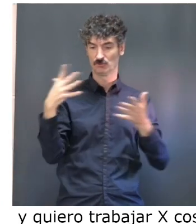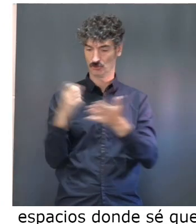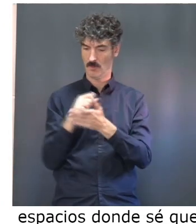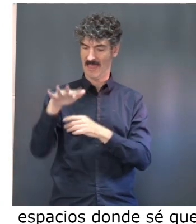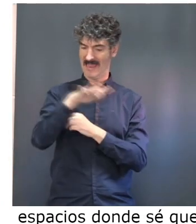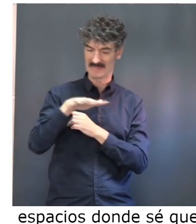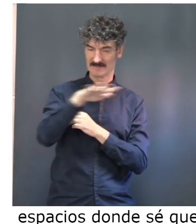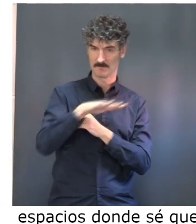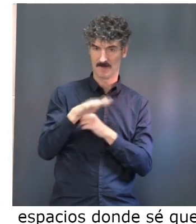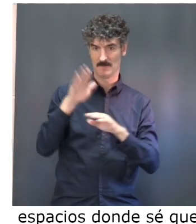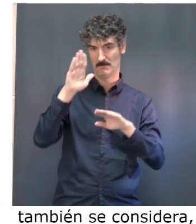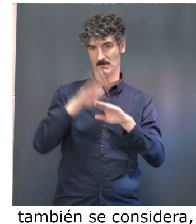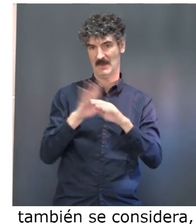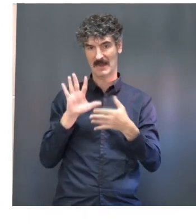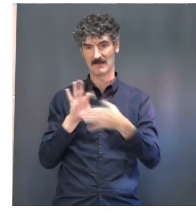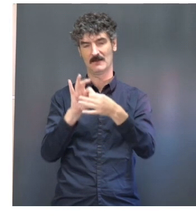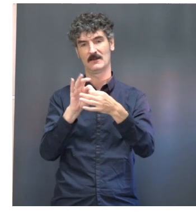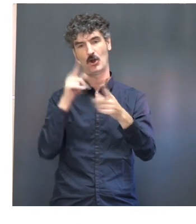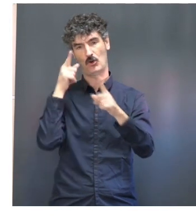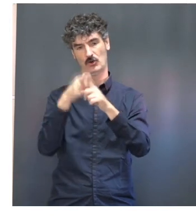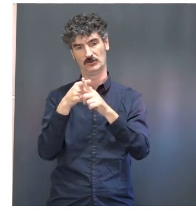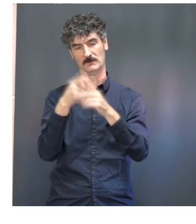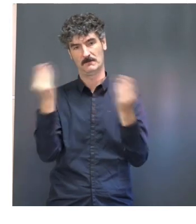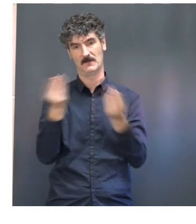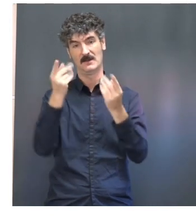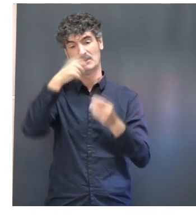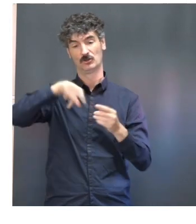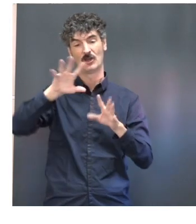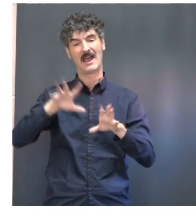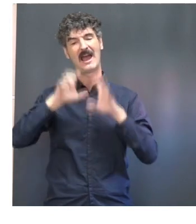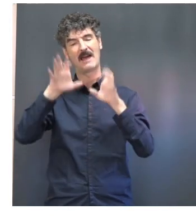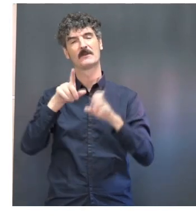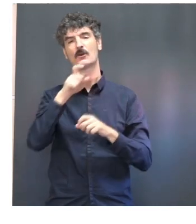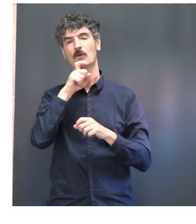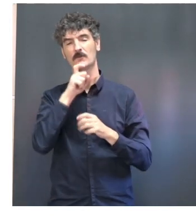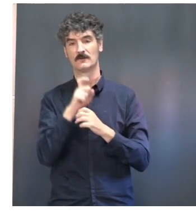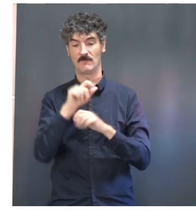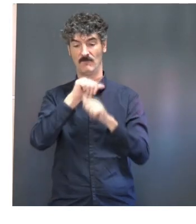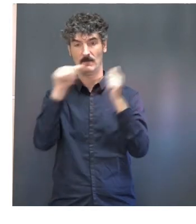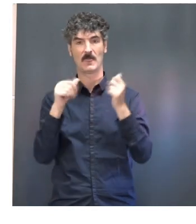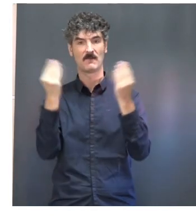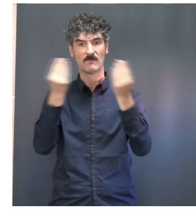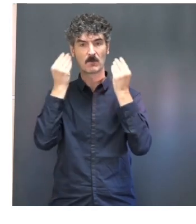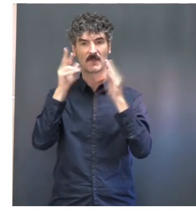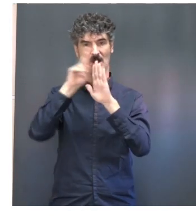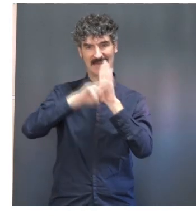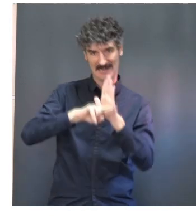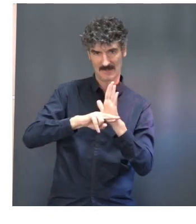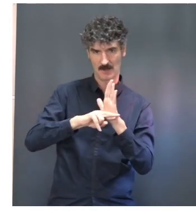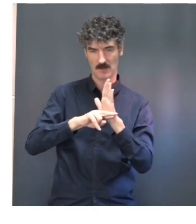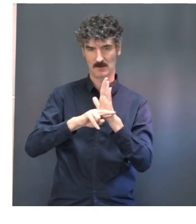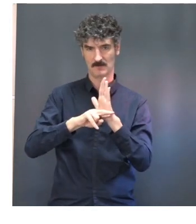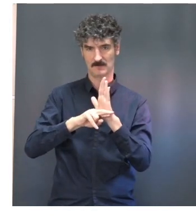espacio con esta finalidad, ¿no? Sí, porque al final aprendemos, ¿no? Es la formación reglada, la